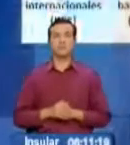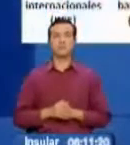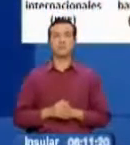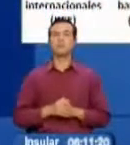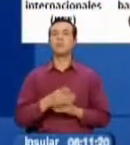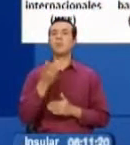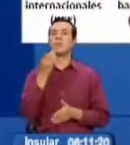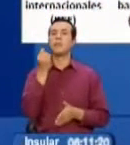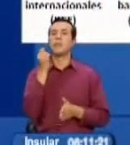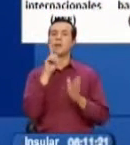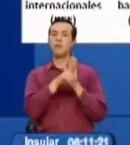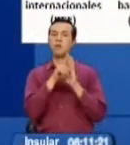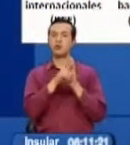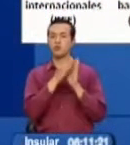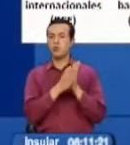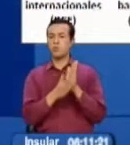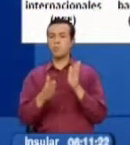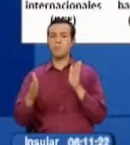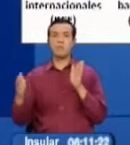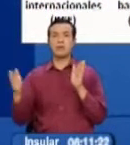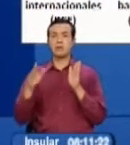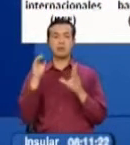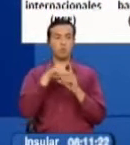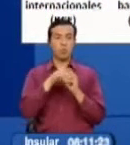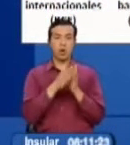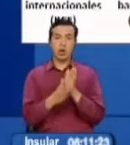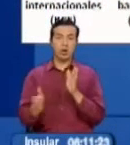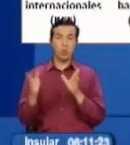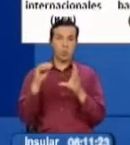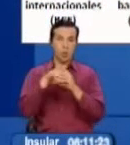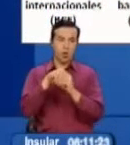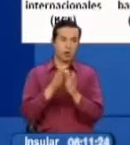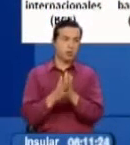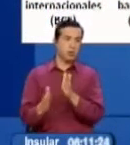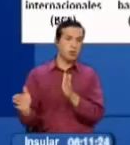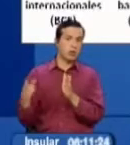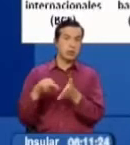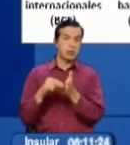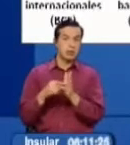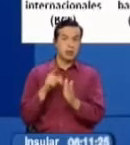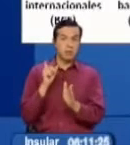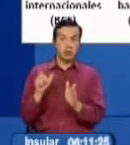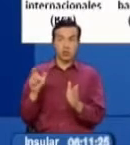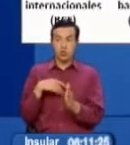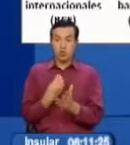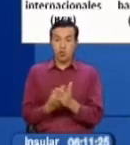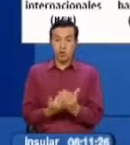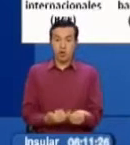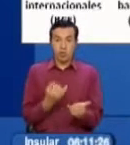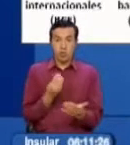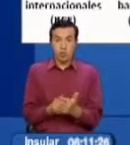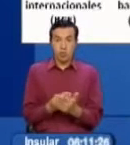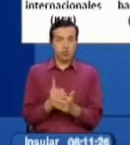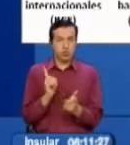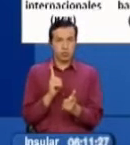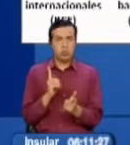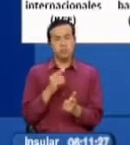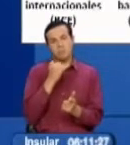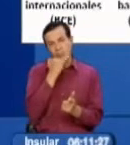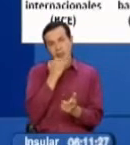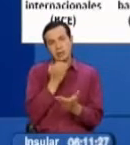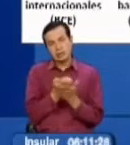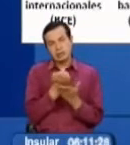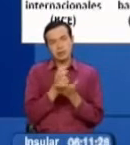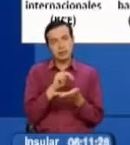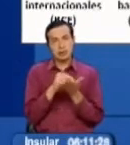depósitos aumenten a largo plazo significa que las familias no consumen a corto plazo. lo cual por un lado es malo para la economía